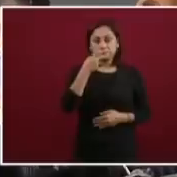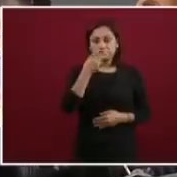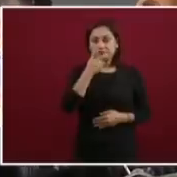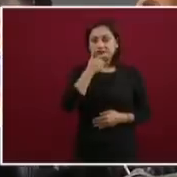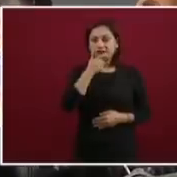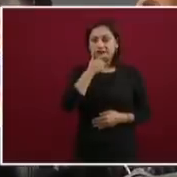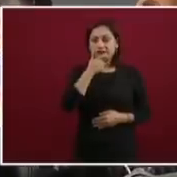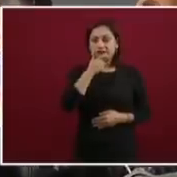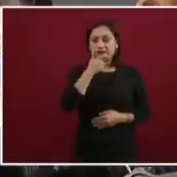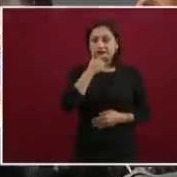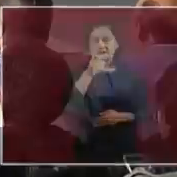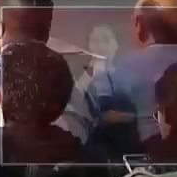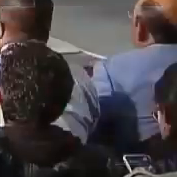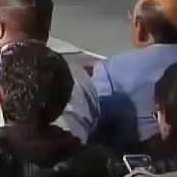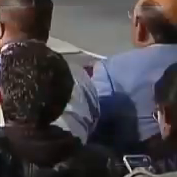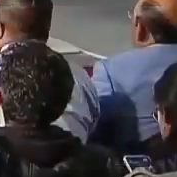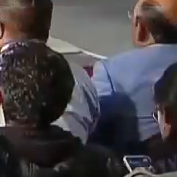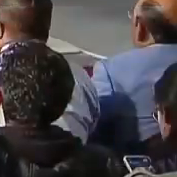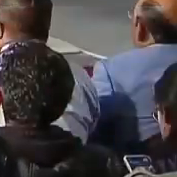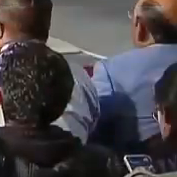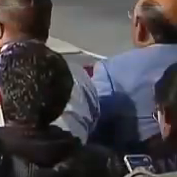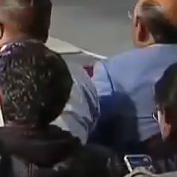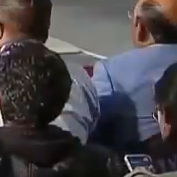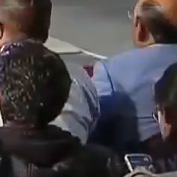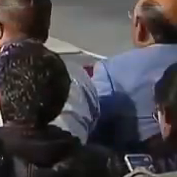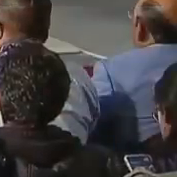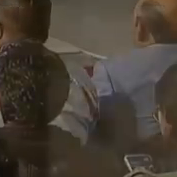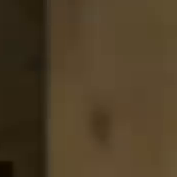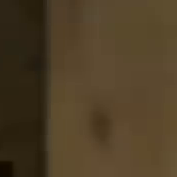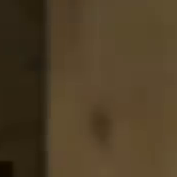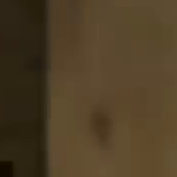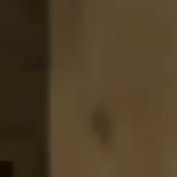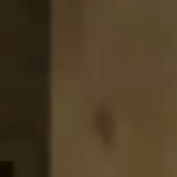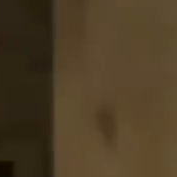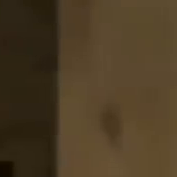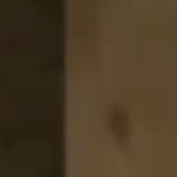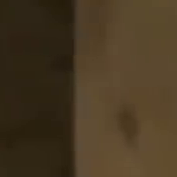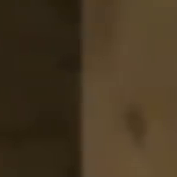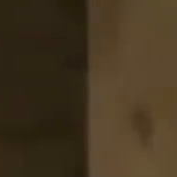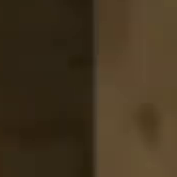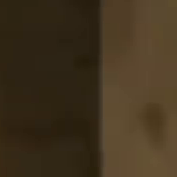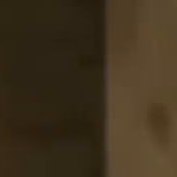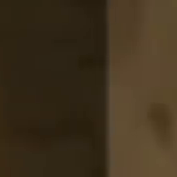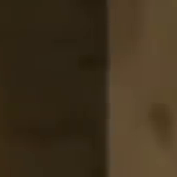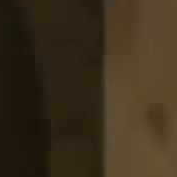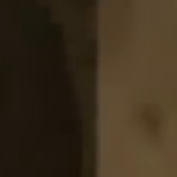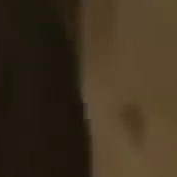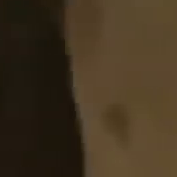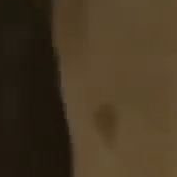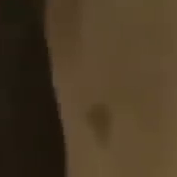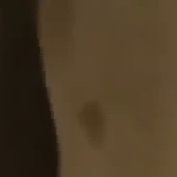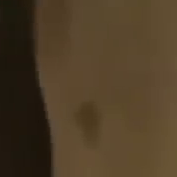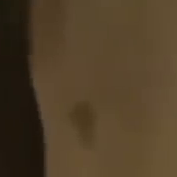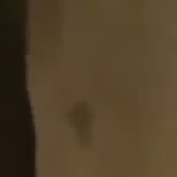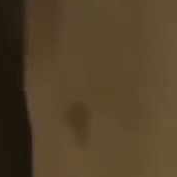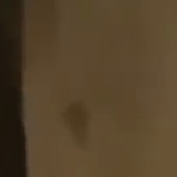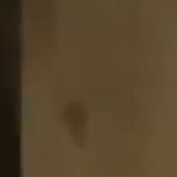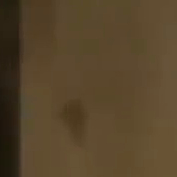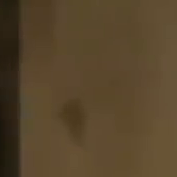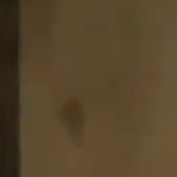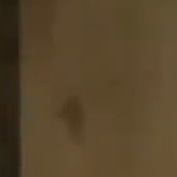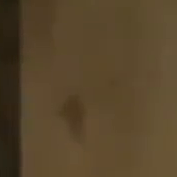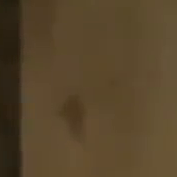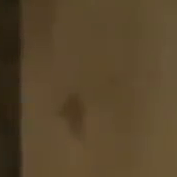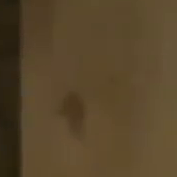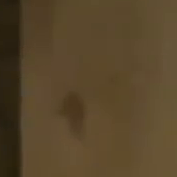el animal en el abismo volver nación el programa funcional por el activo spector